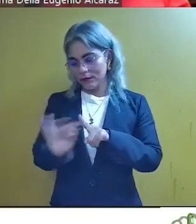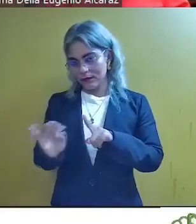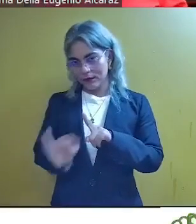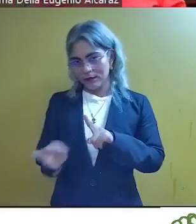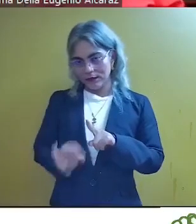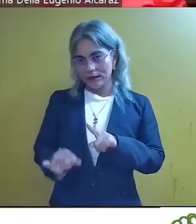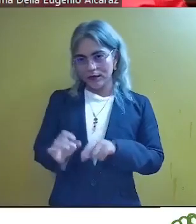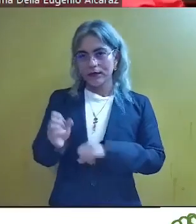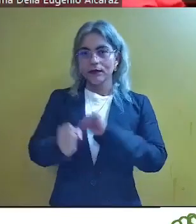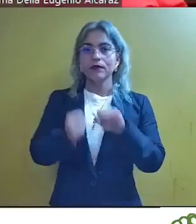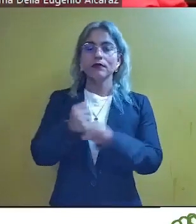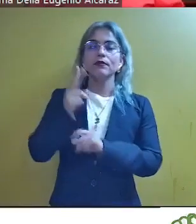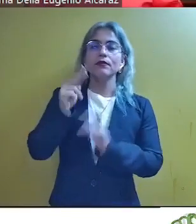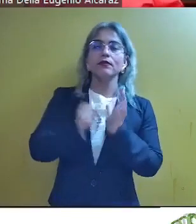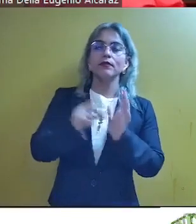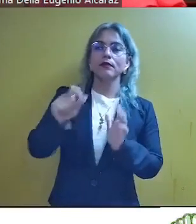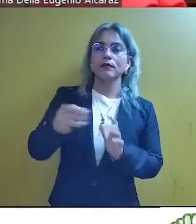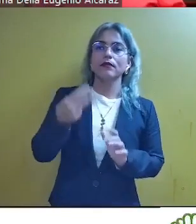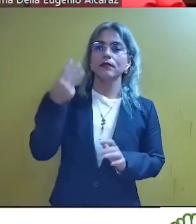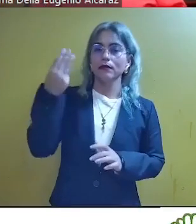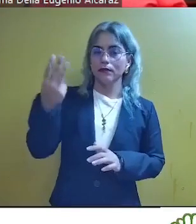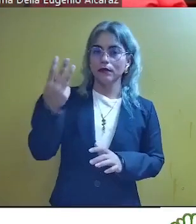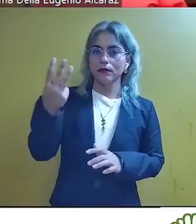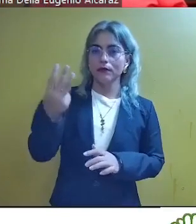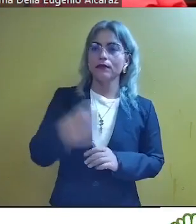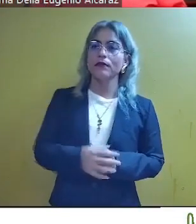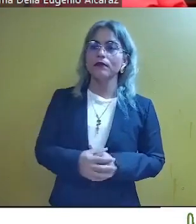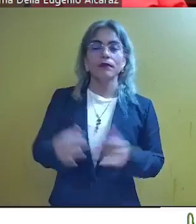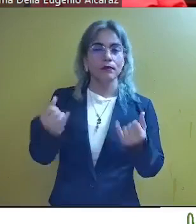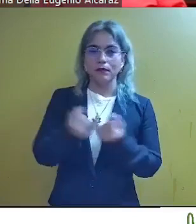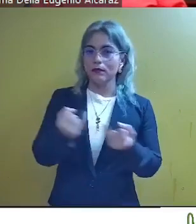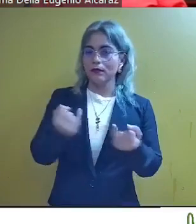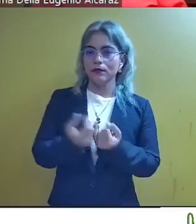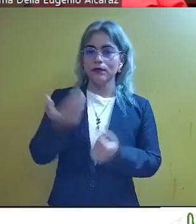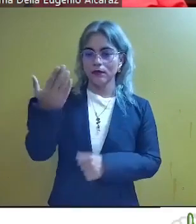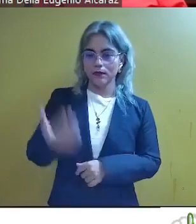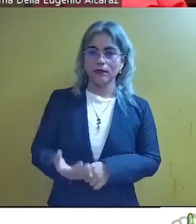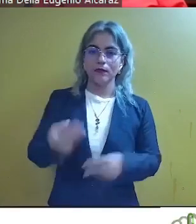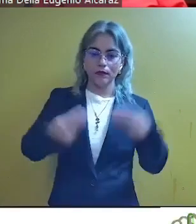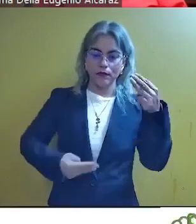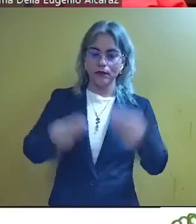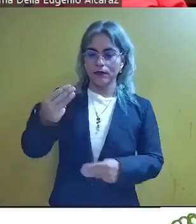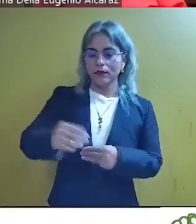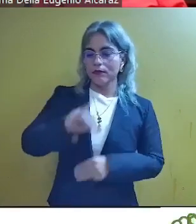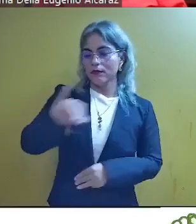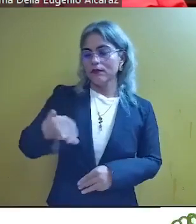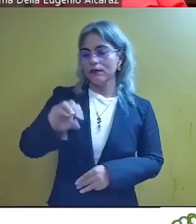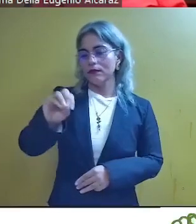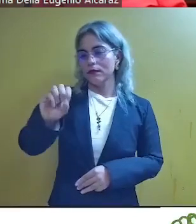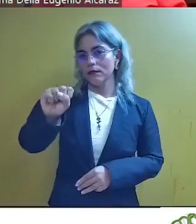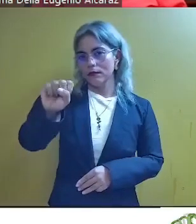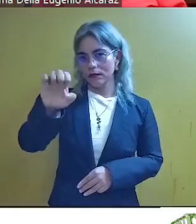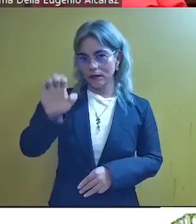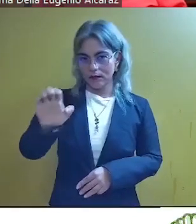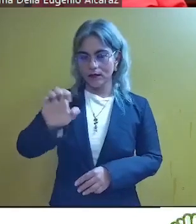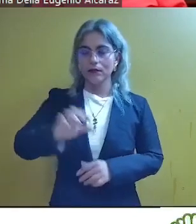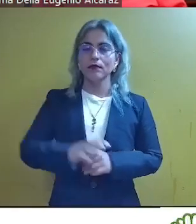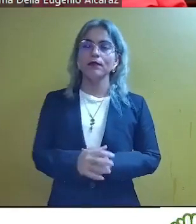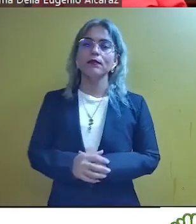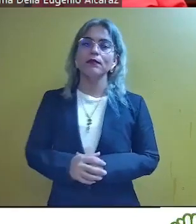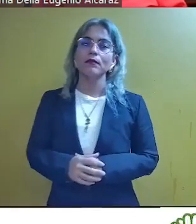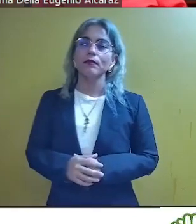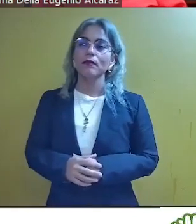/82, /2023 y acumulado, el cual también fue turnado a la ponencia a cargo del magistrado José Inés Betancourt Salgado. Por